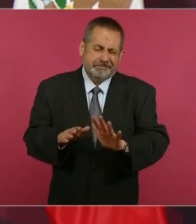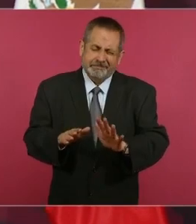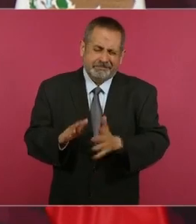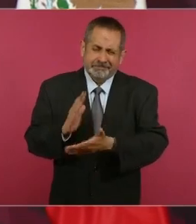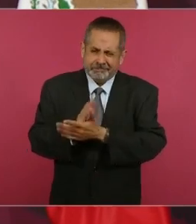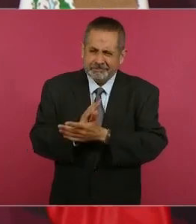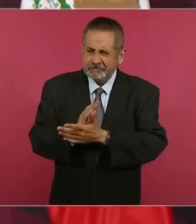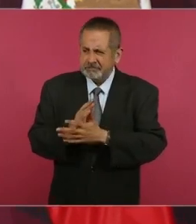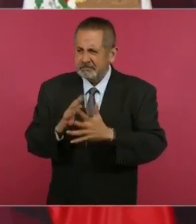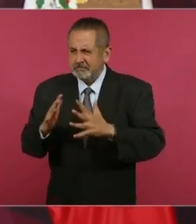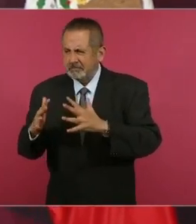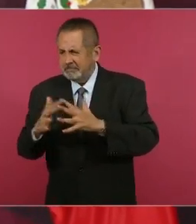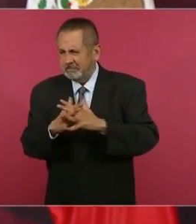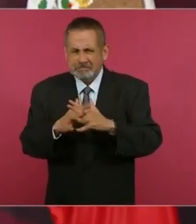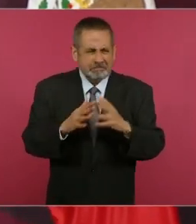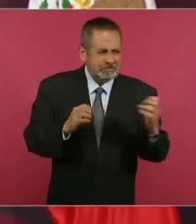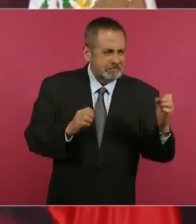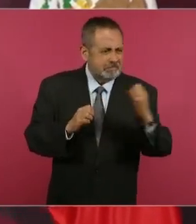agrediendo,